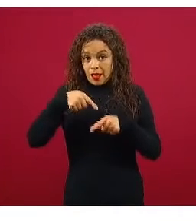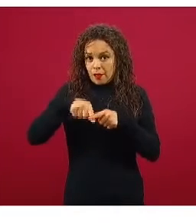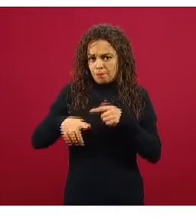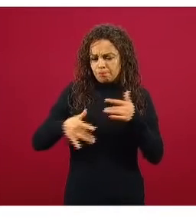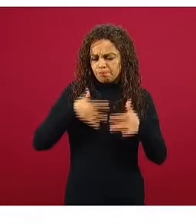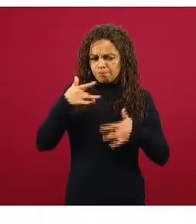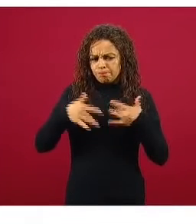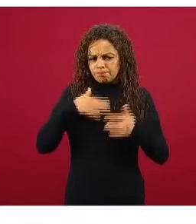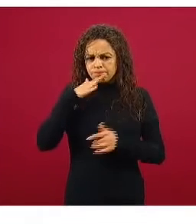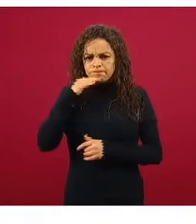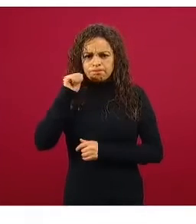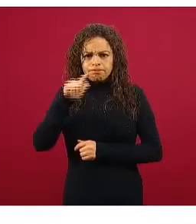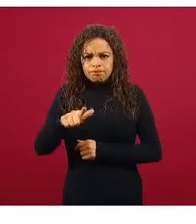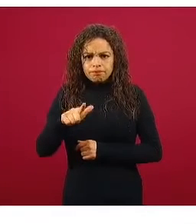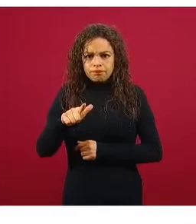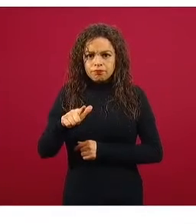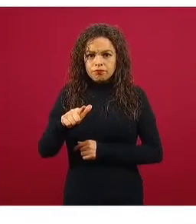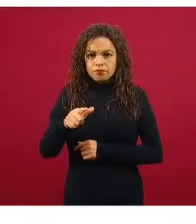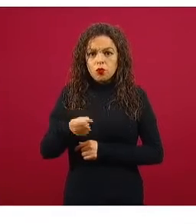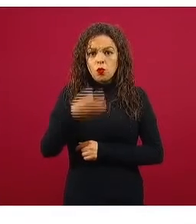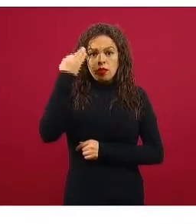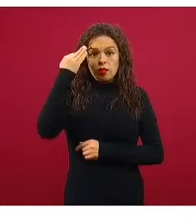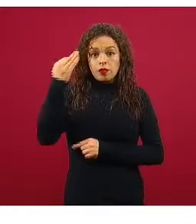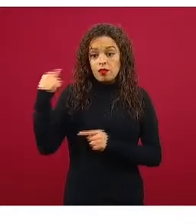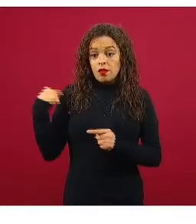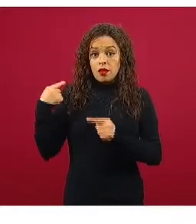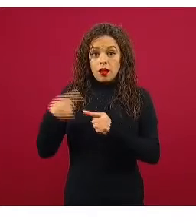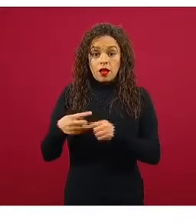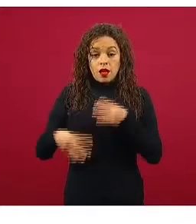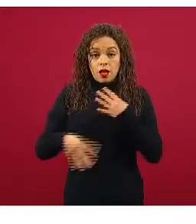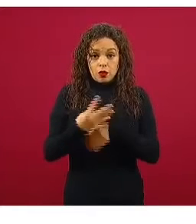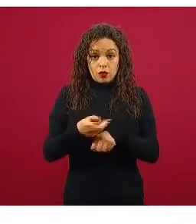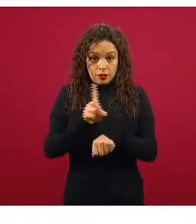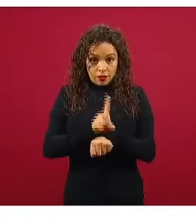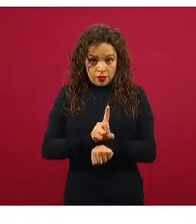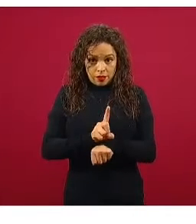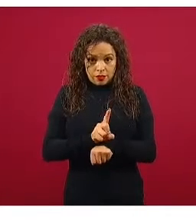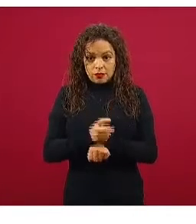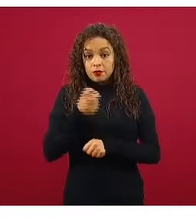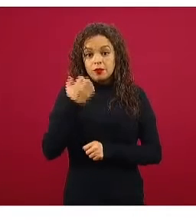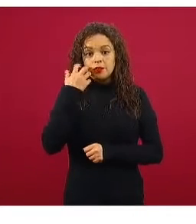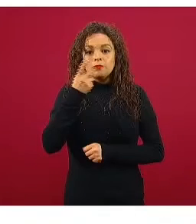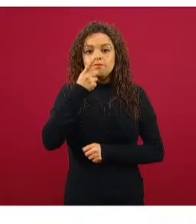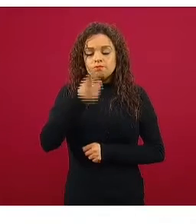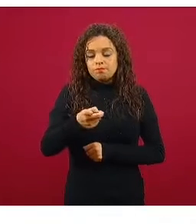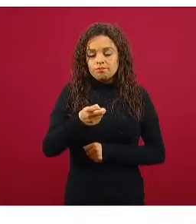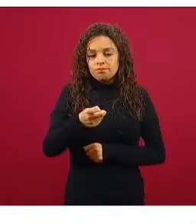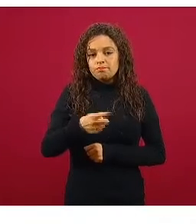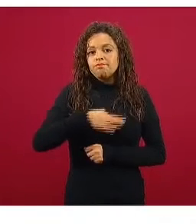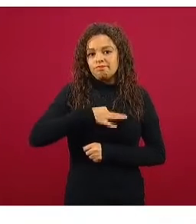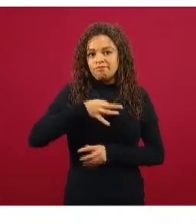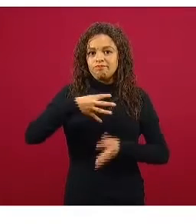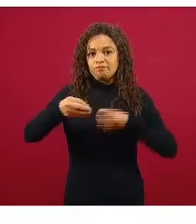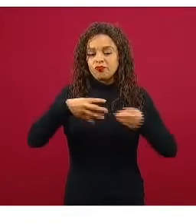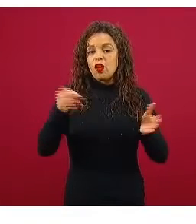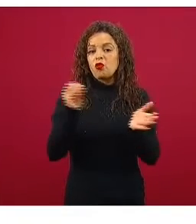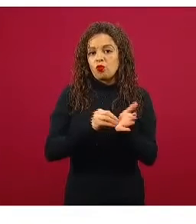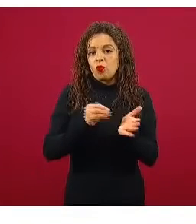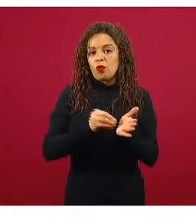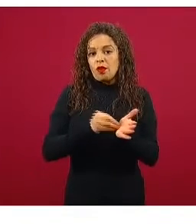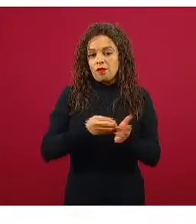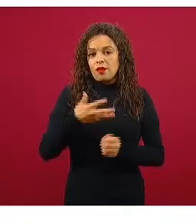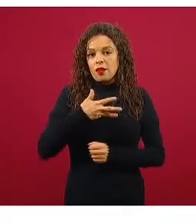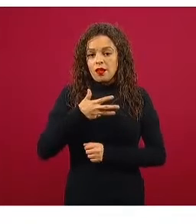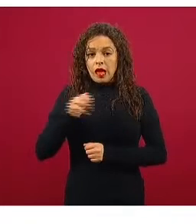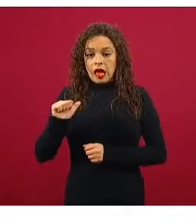síntomas en los últimos 14 días, lo que igual representa la epidemia activa en México. Así